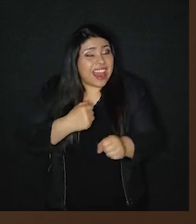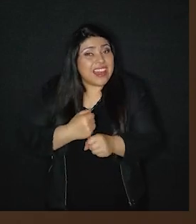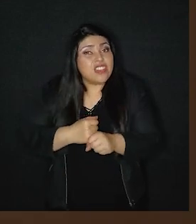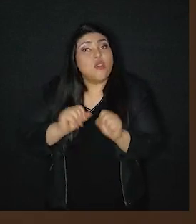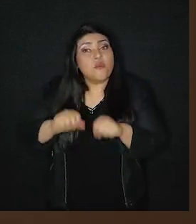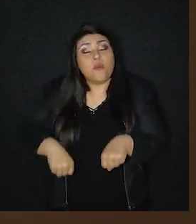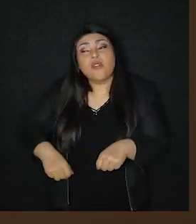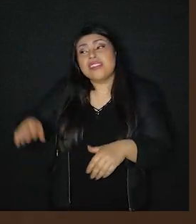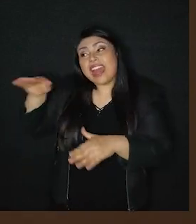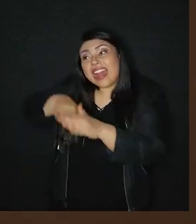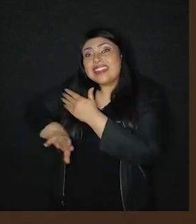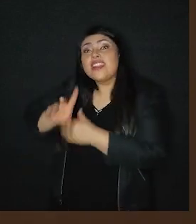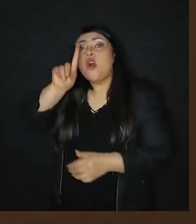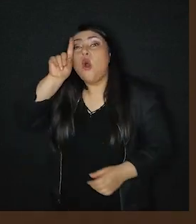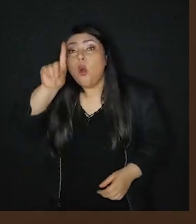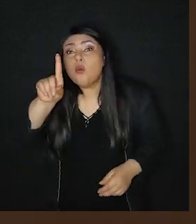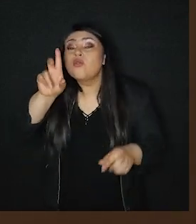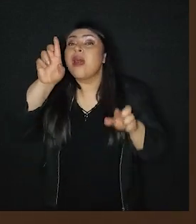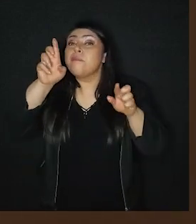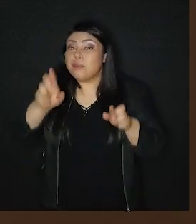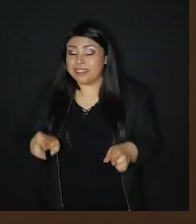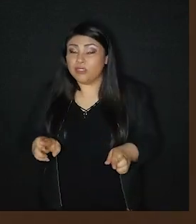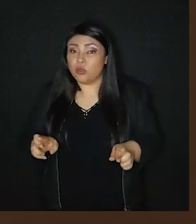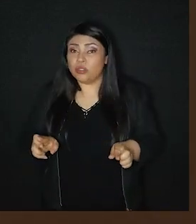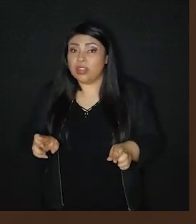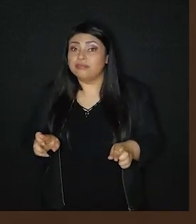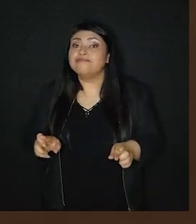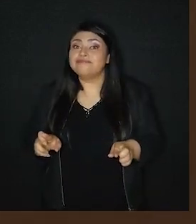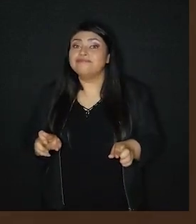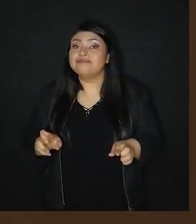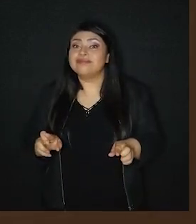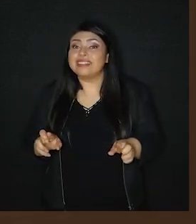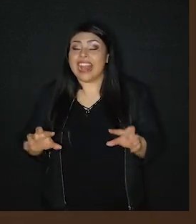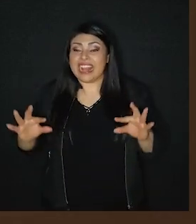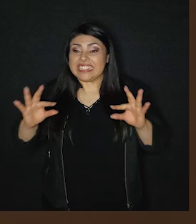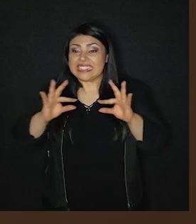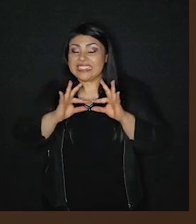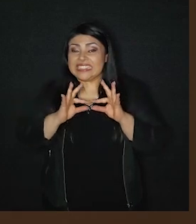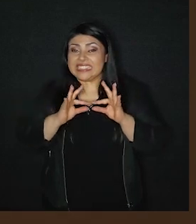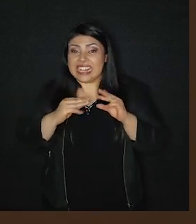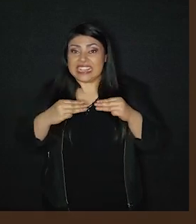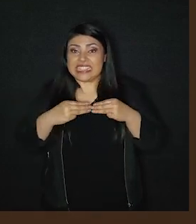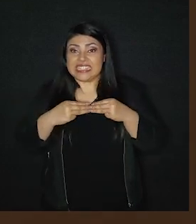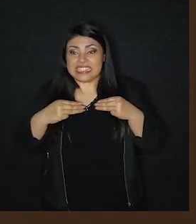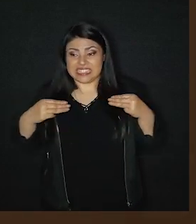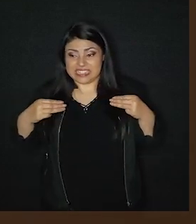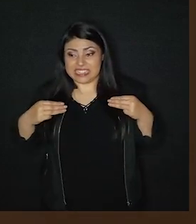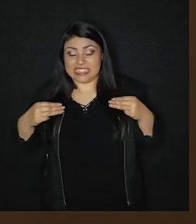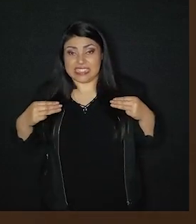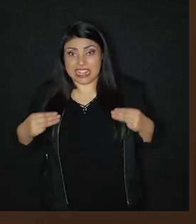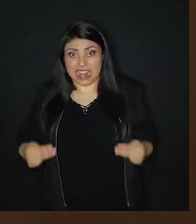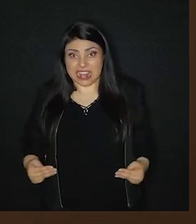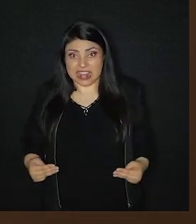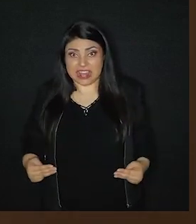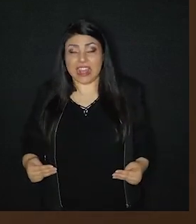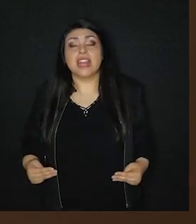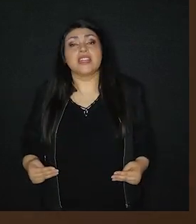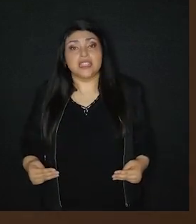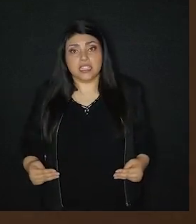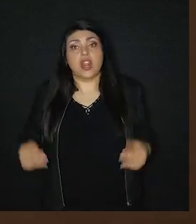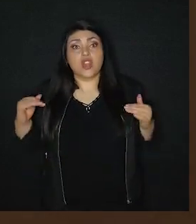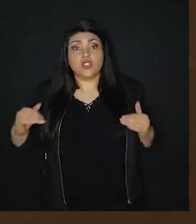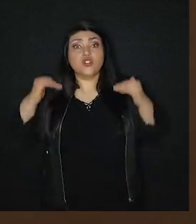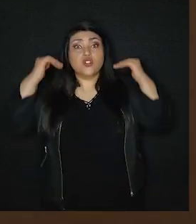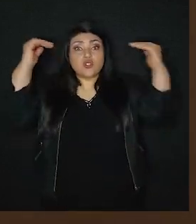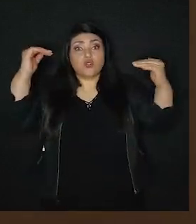que se expiar a cubrir los pecados del por una entrada al lugar santísimo y cubría los pecados de la nación porque uno no